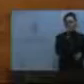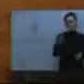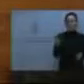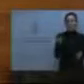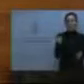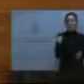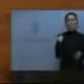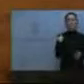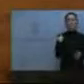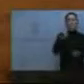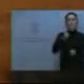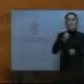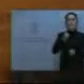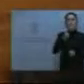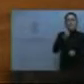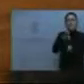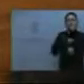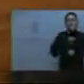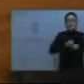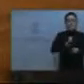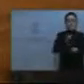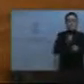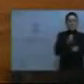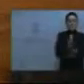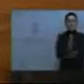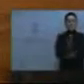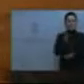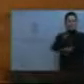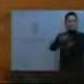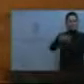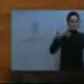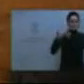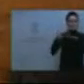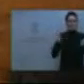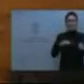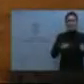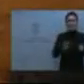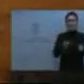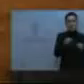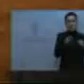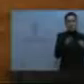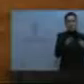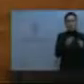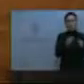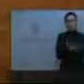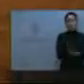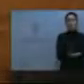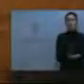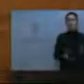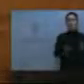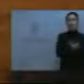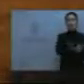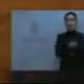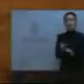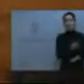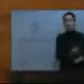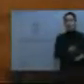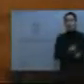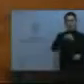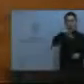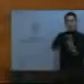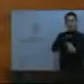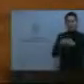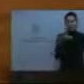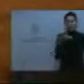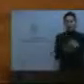pasada legislatura ya aprobó a su iniciativa una proposición no de ley con la unanimidad de los votos de toda la